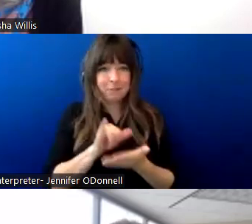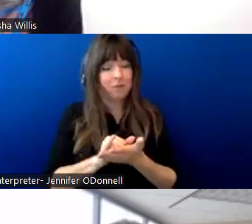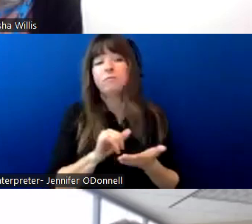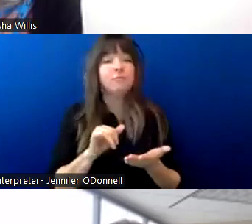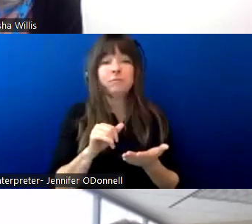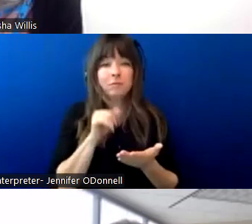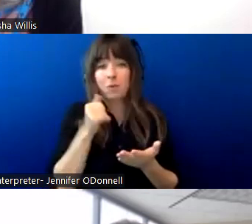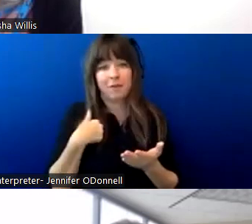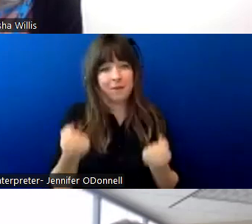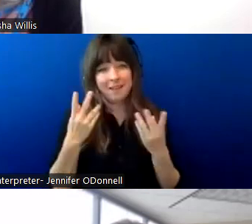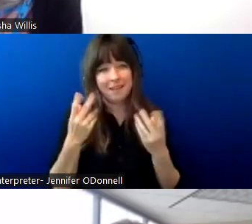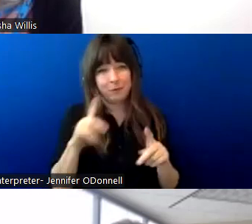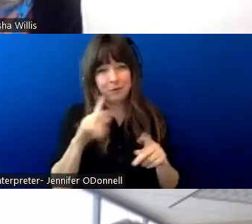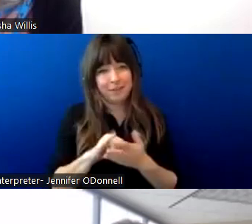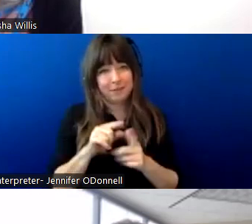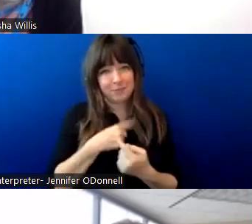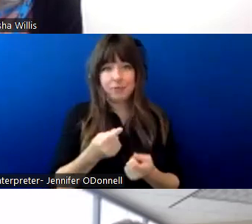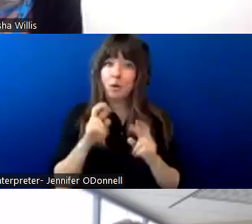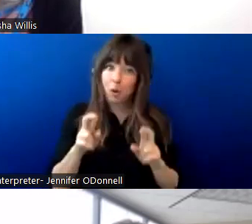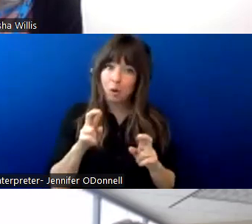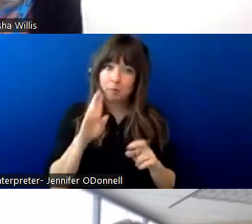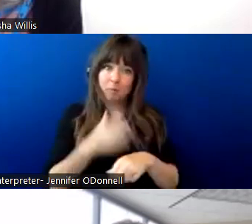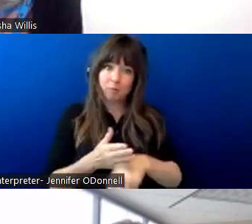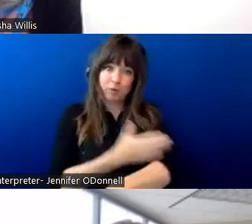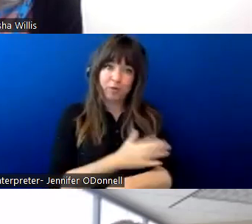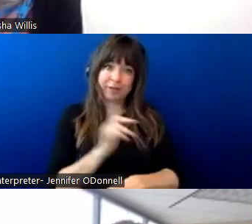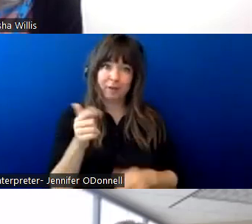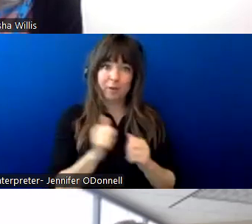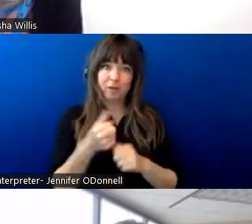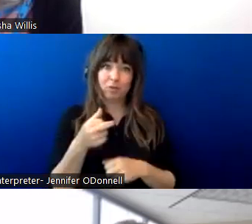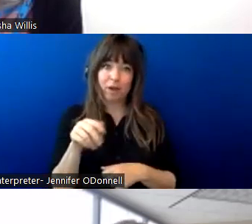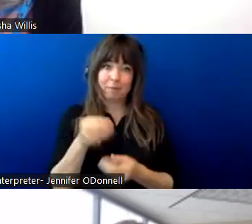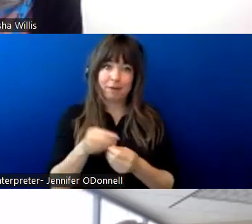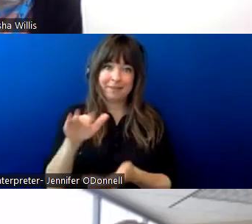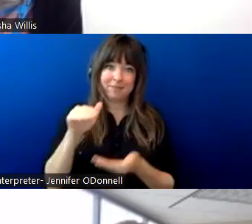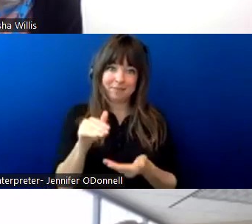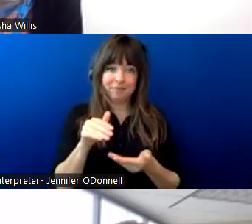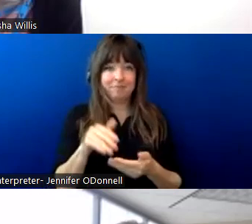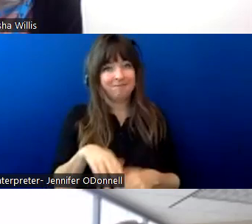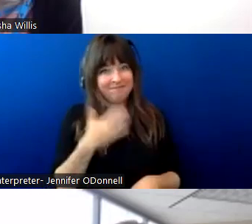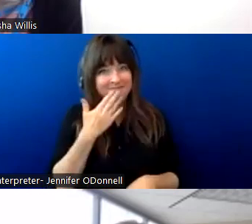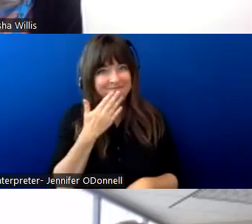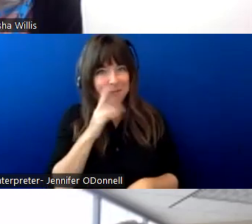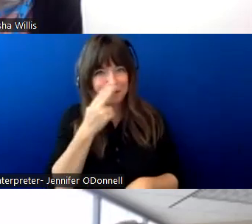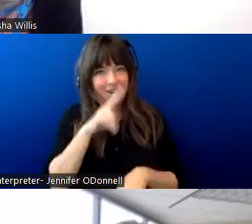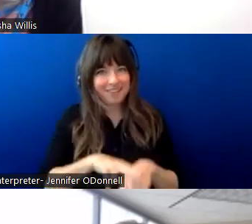muchas oportunidades para esto, y ahora vamos a tener la oportunidad de hacer esto con la subvención, así que va a ser muy